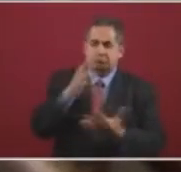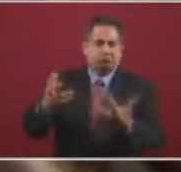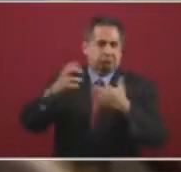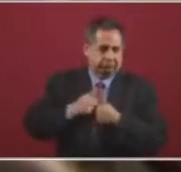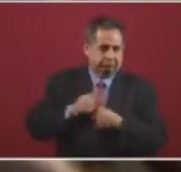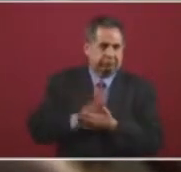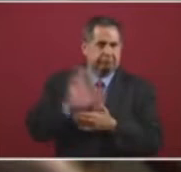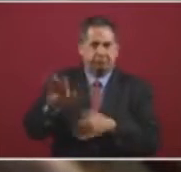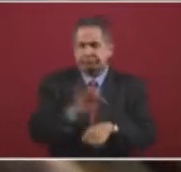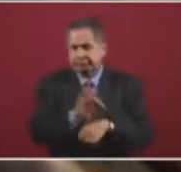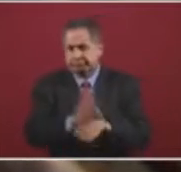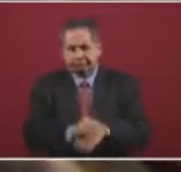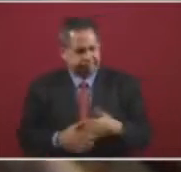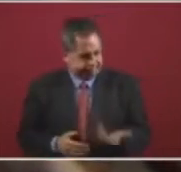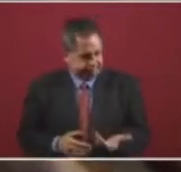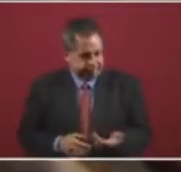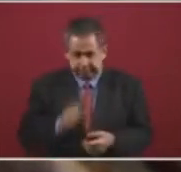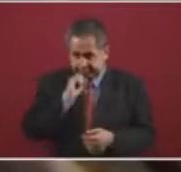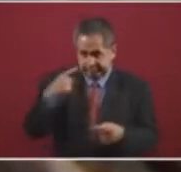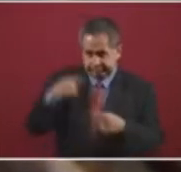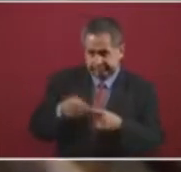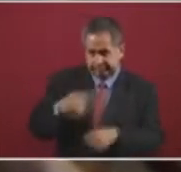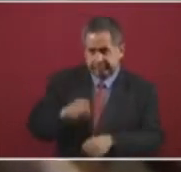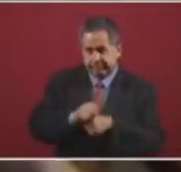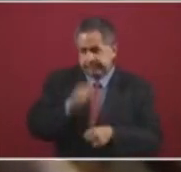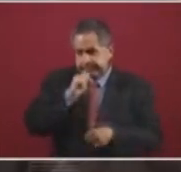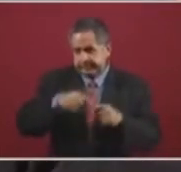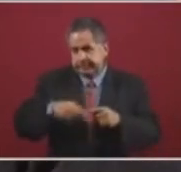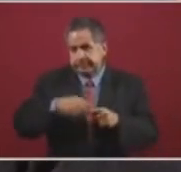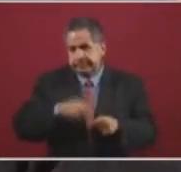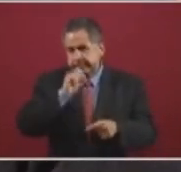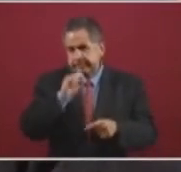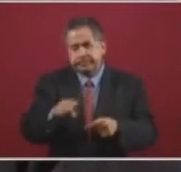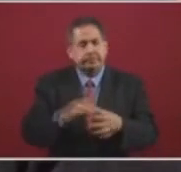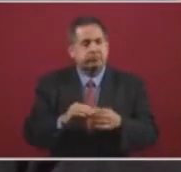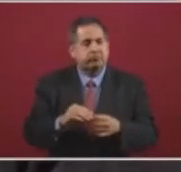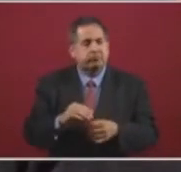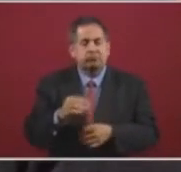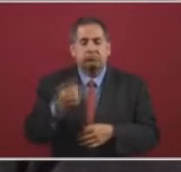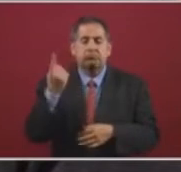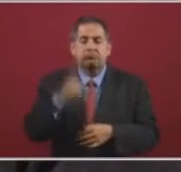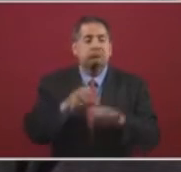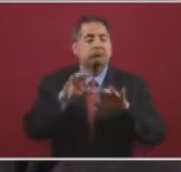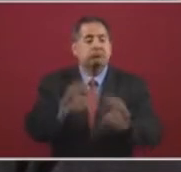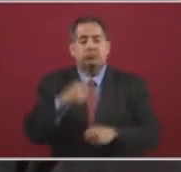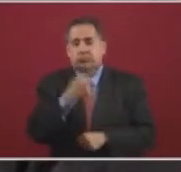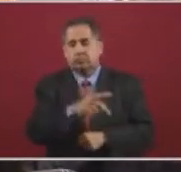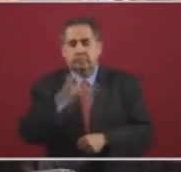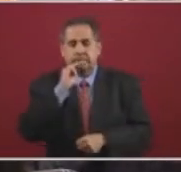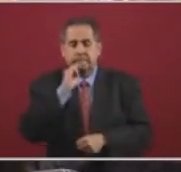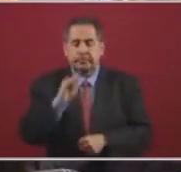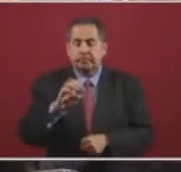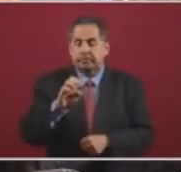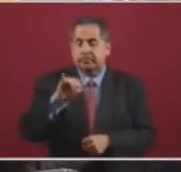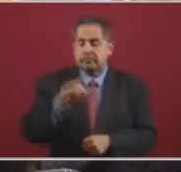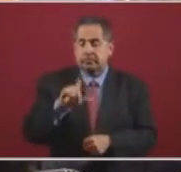de aprehensión, y después también se dio a conocer en esta semana que también una orden de aprehensión contra la mamá de Emilio Lozoya y